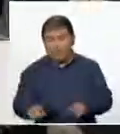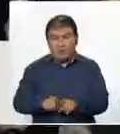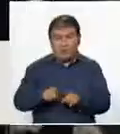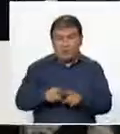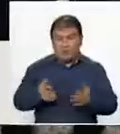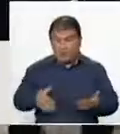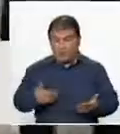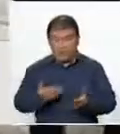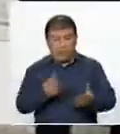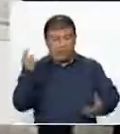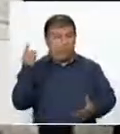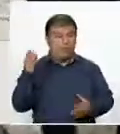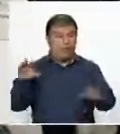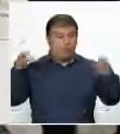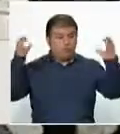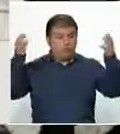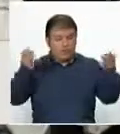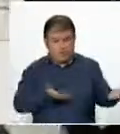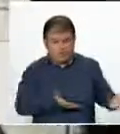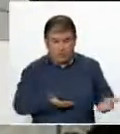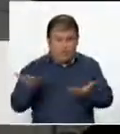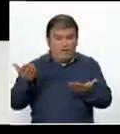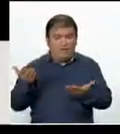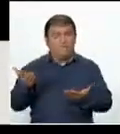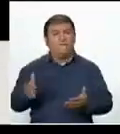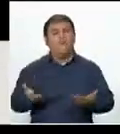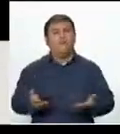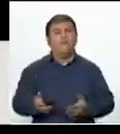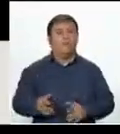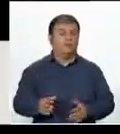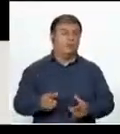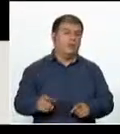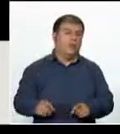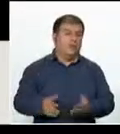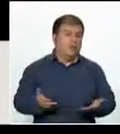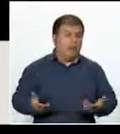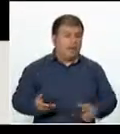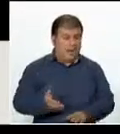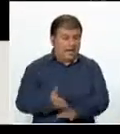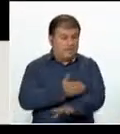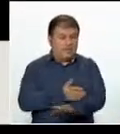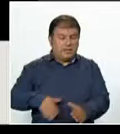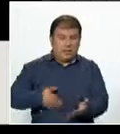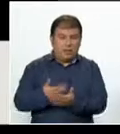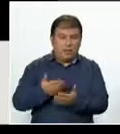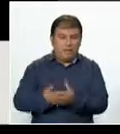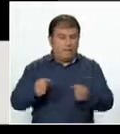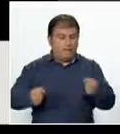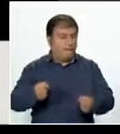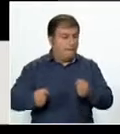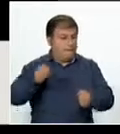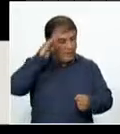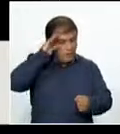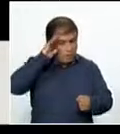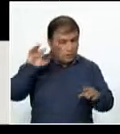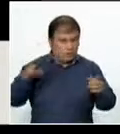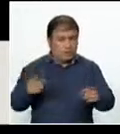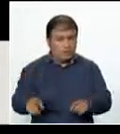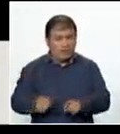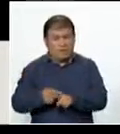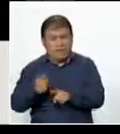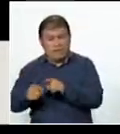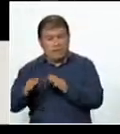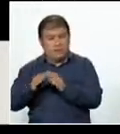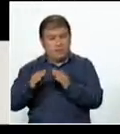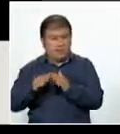llegó pues una ambulancia y se la llevó también una ambulancia pues del SAMU. Antes habían llegado patrulleros de, digamos, comisarías